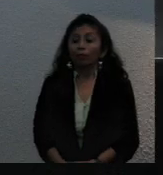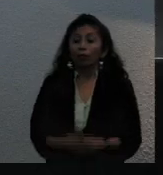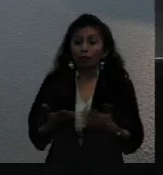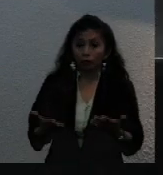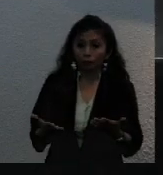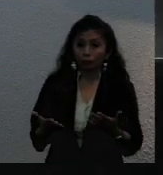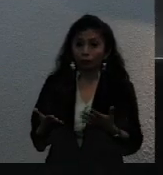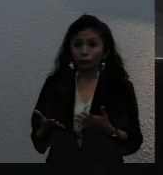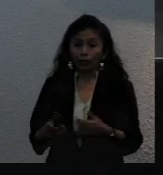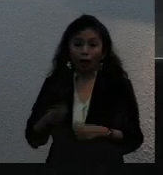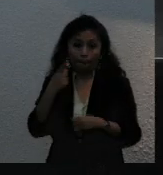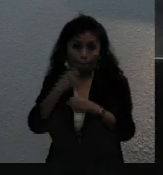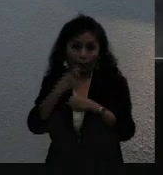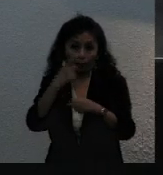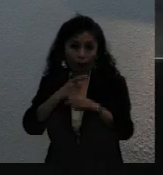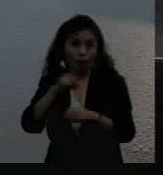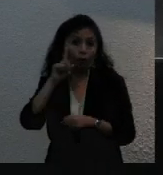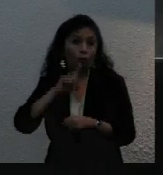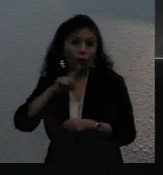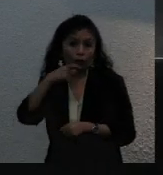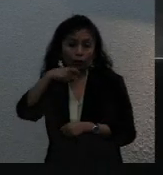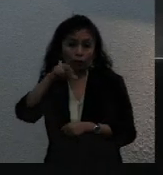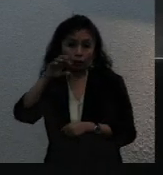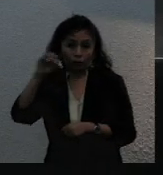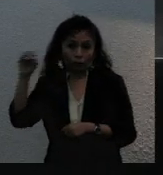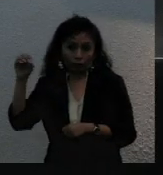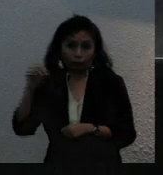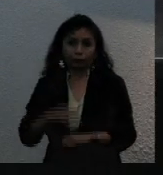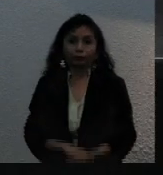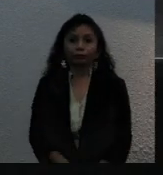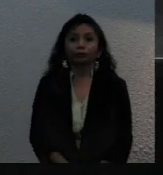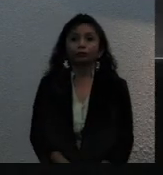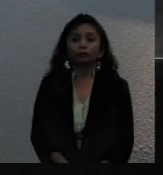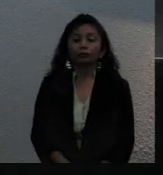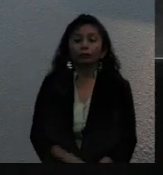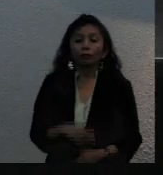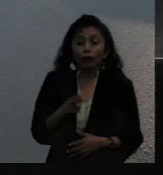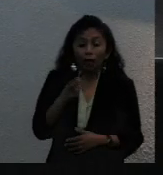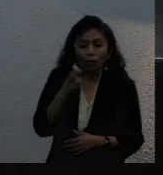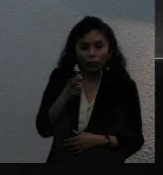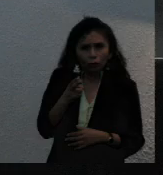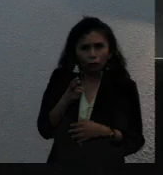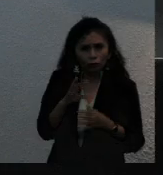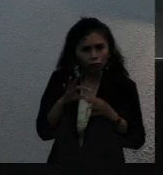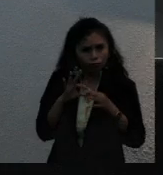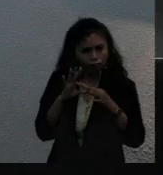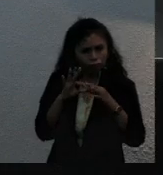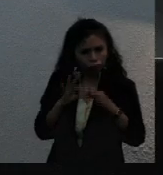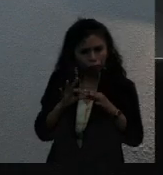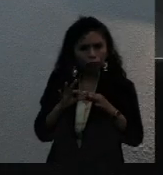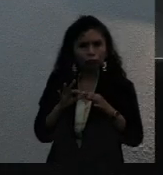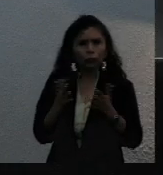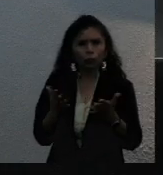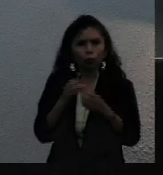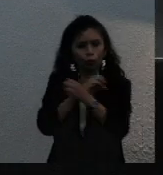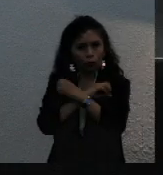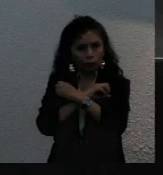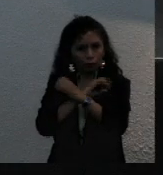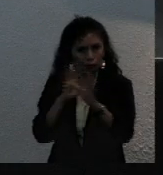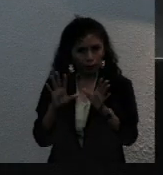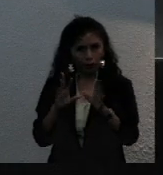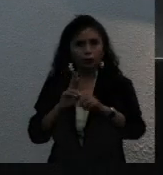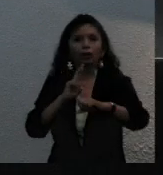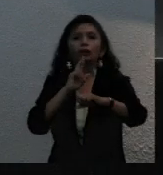encabezada por la primera mujer gobernadora de Quintana Roo, Mara Lezama. Este acto simboliza su firme compromiso con la transparencia y